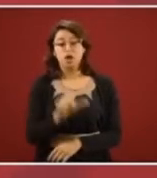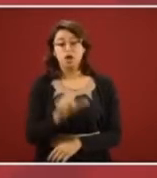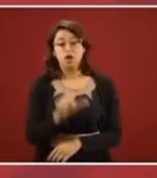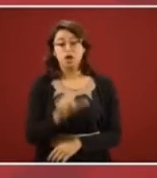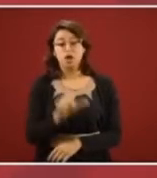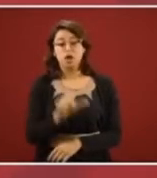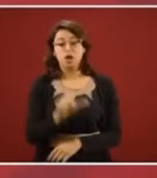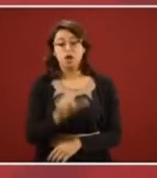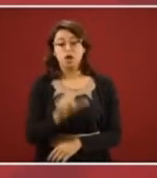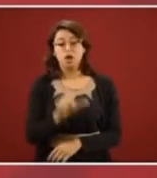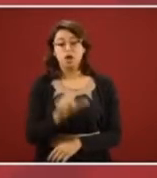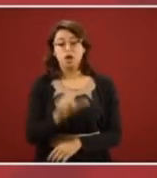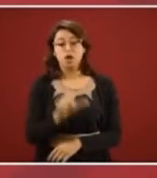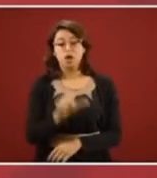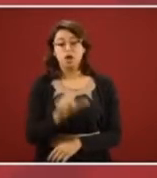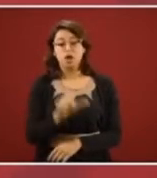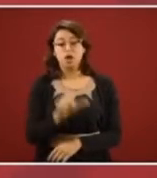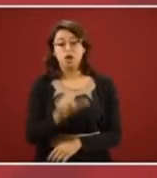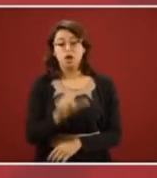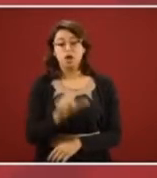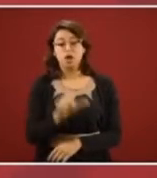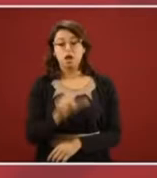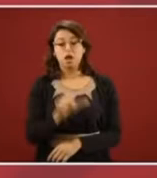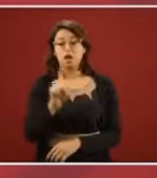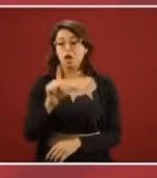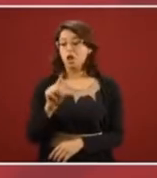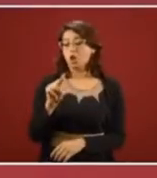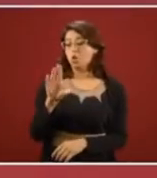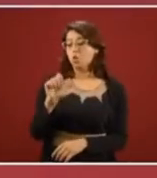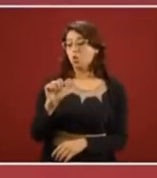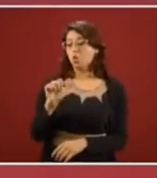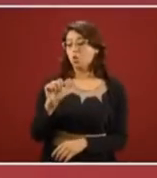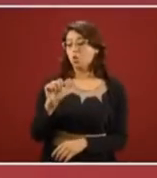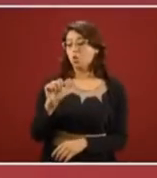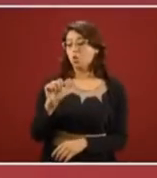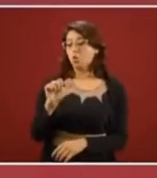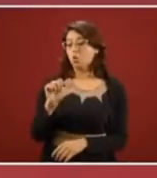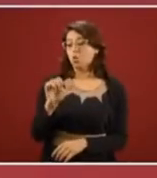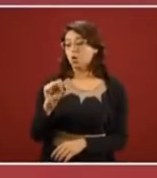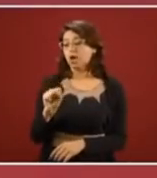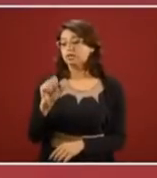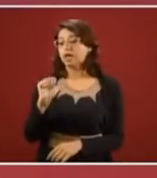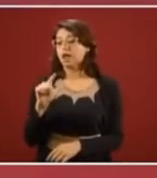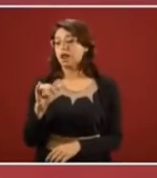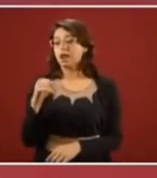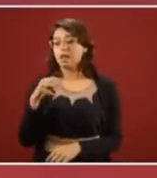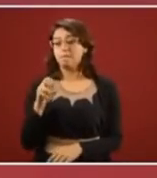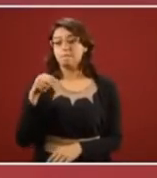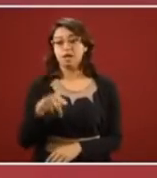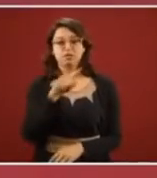lo que sale mal es jorge este plan por provocados